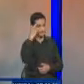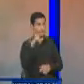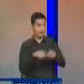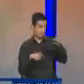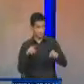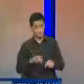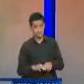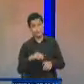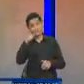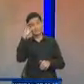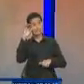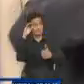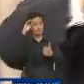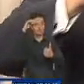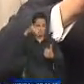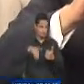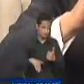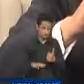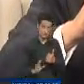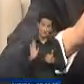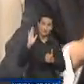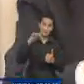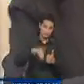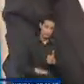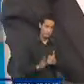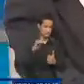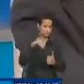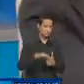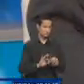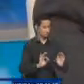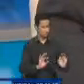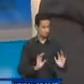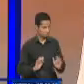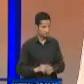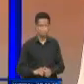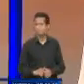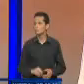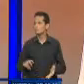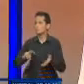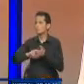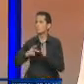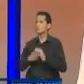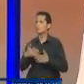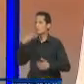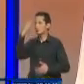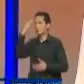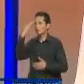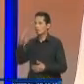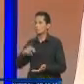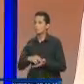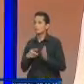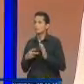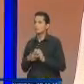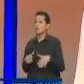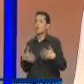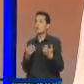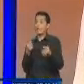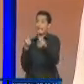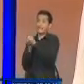arriba, a veces un poquito abajo, pero la media ha sido constante. Sí, me refiero al capital político, no necesariamente en términos del